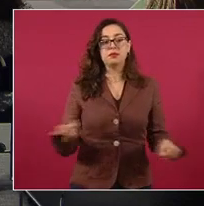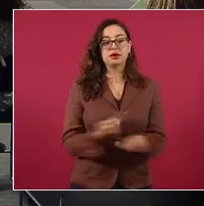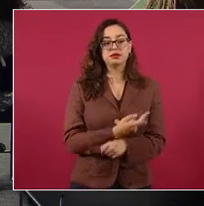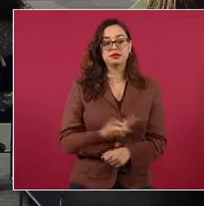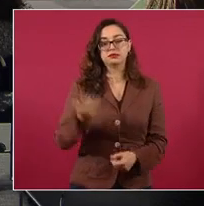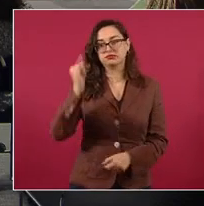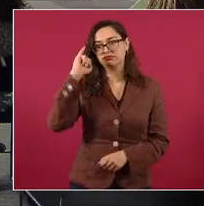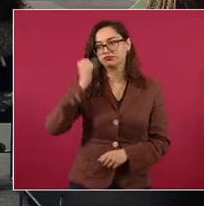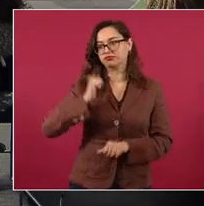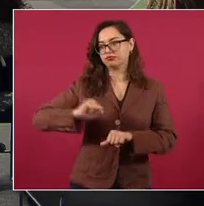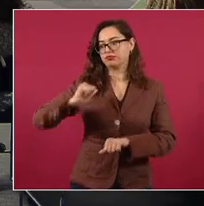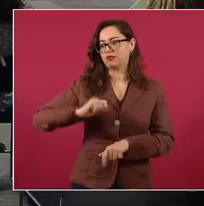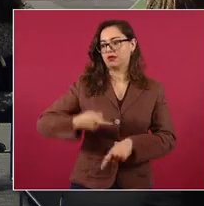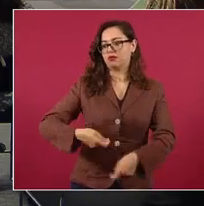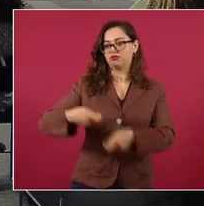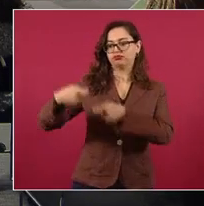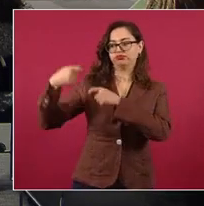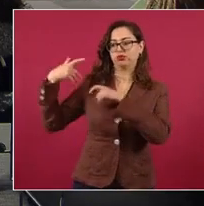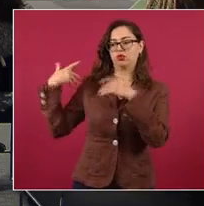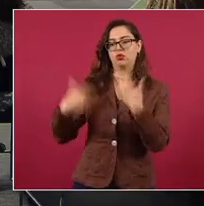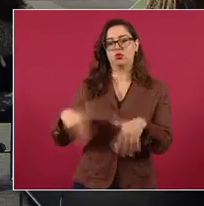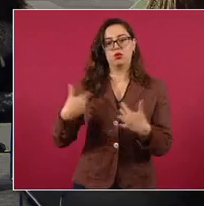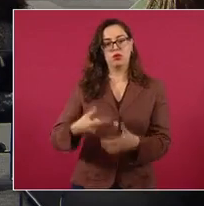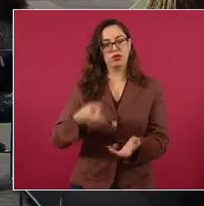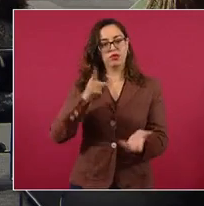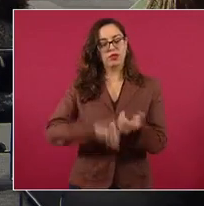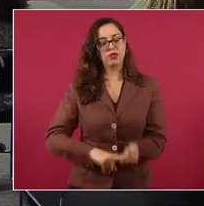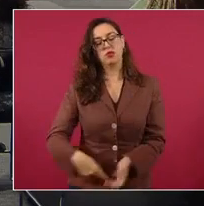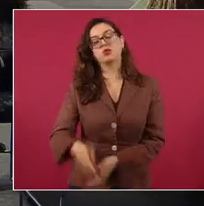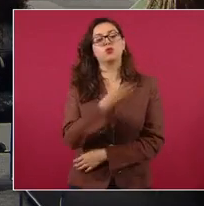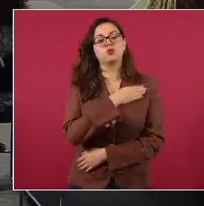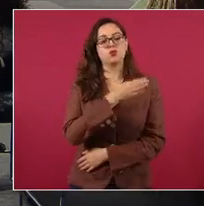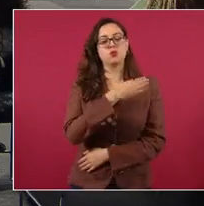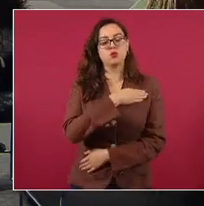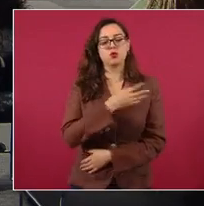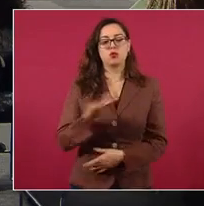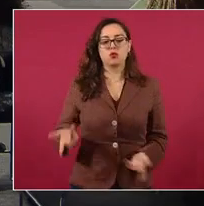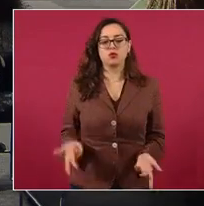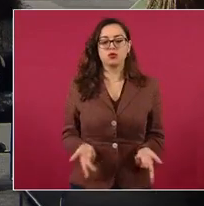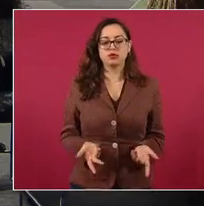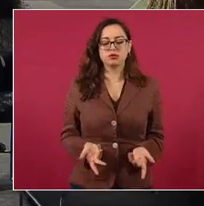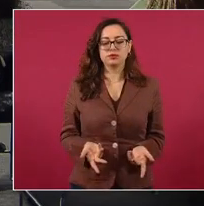Una vez vi una película